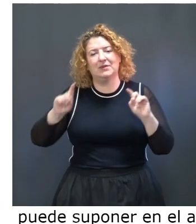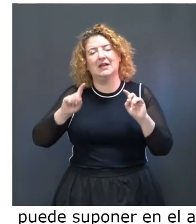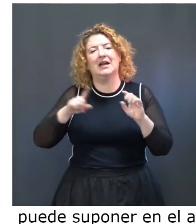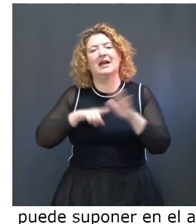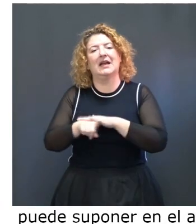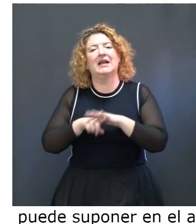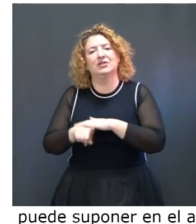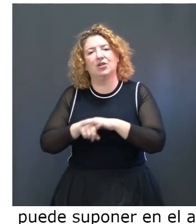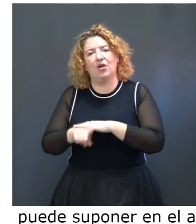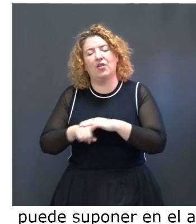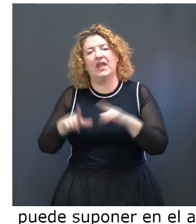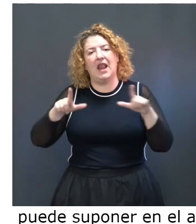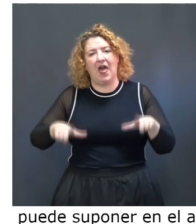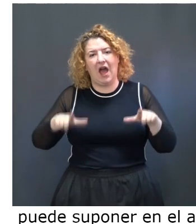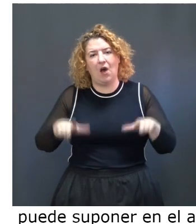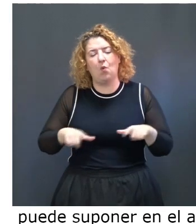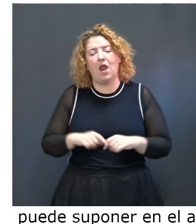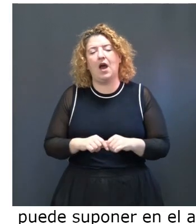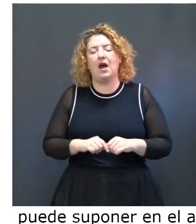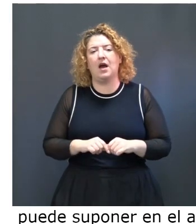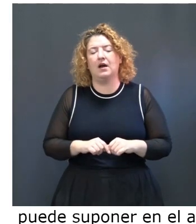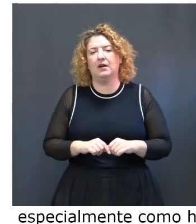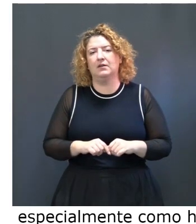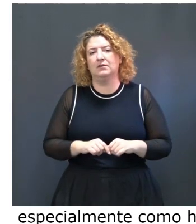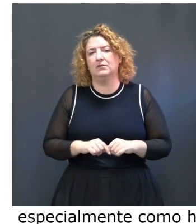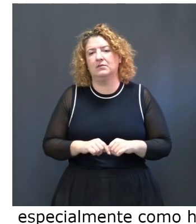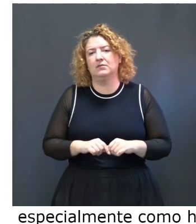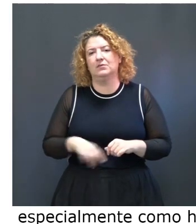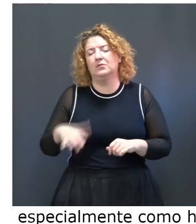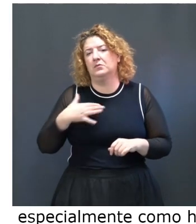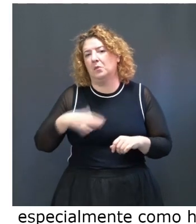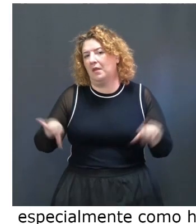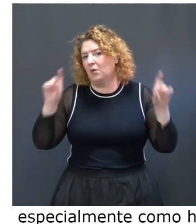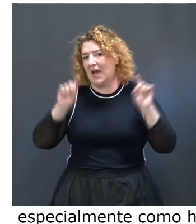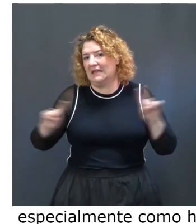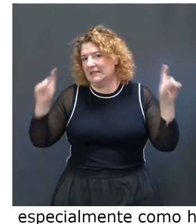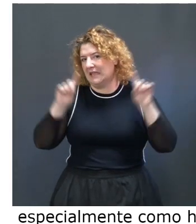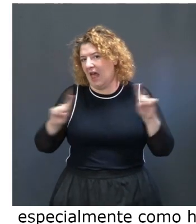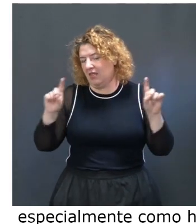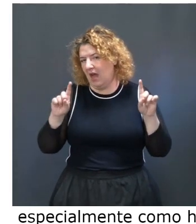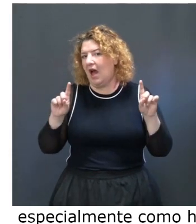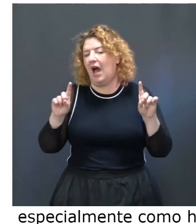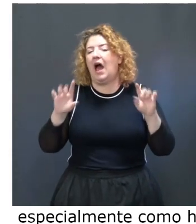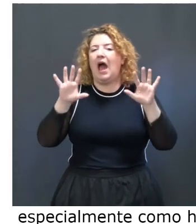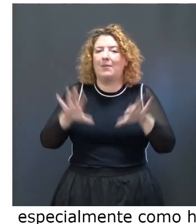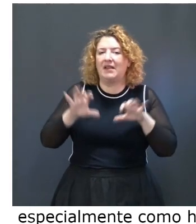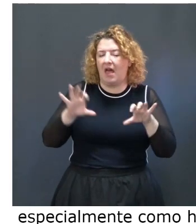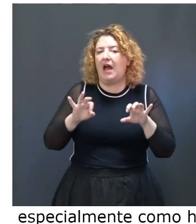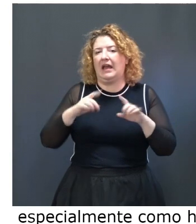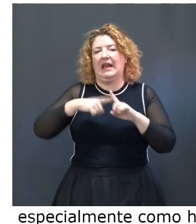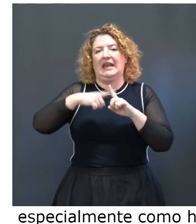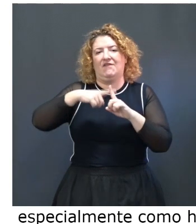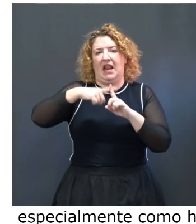gestión del aula y poder realizar una enseñanza, una propuesta de enseñanza-aprendizaje multinivelada y